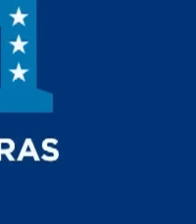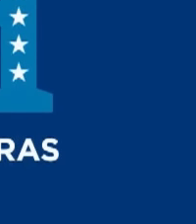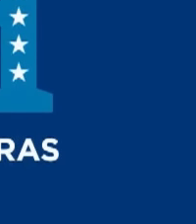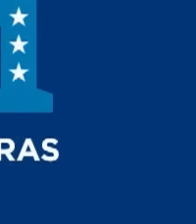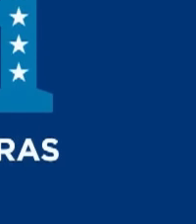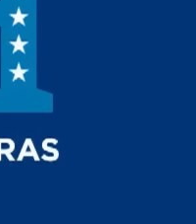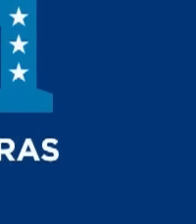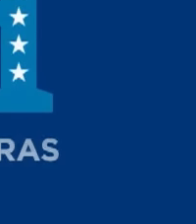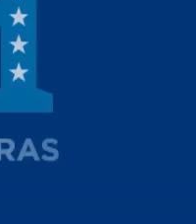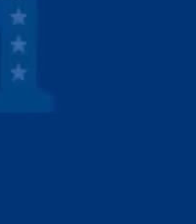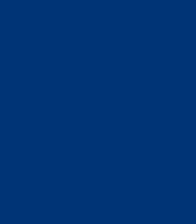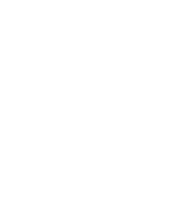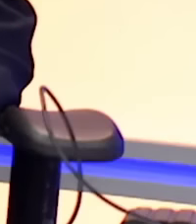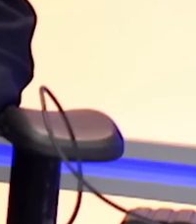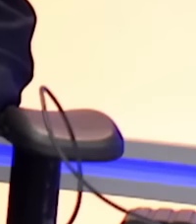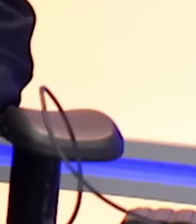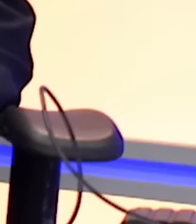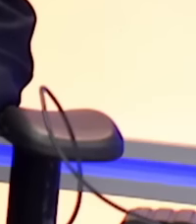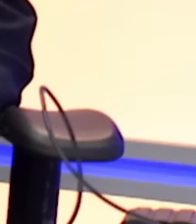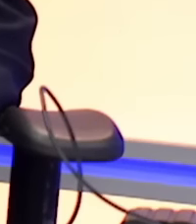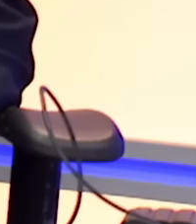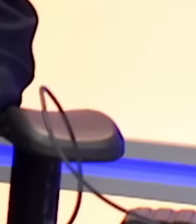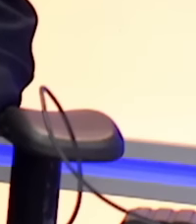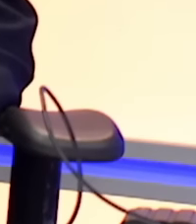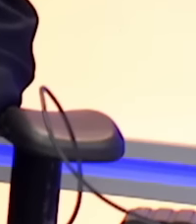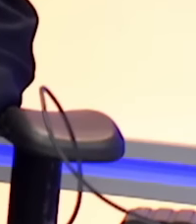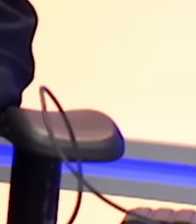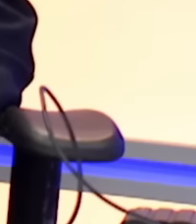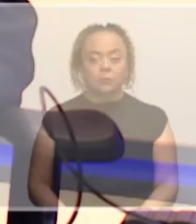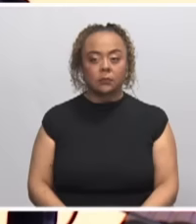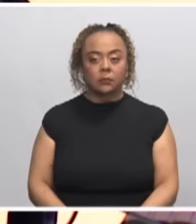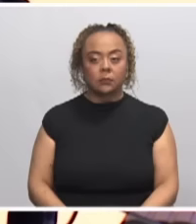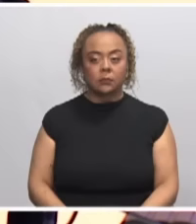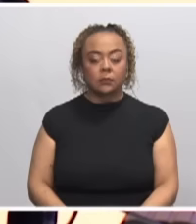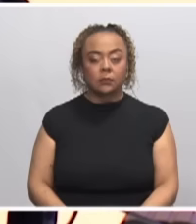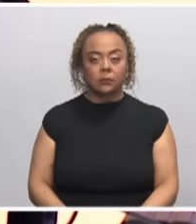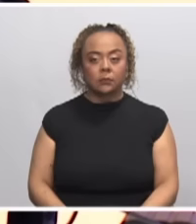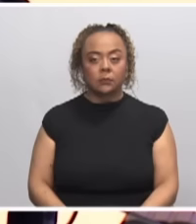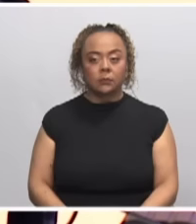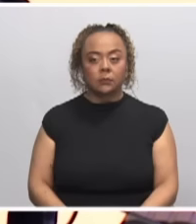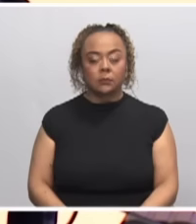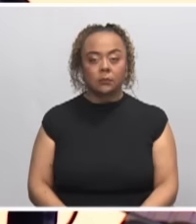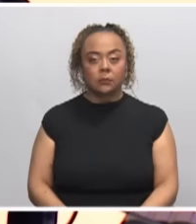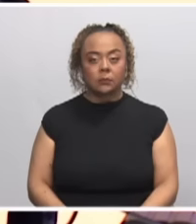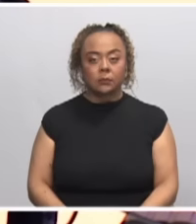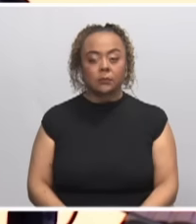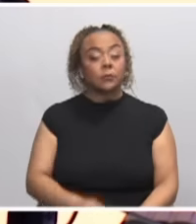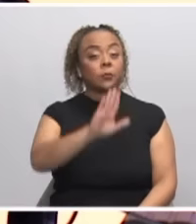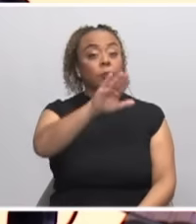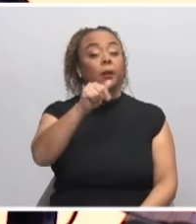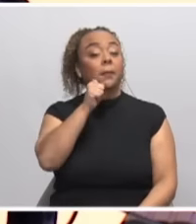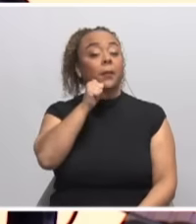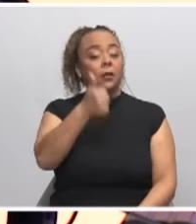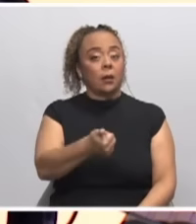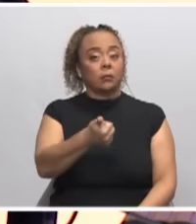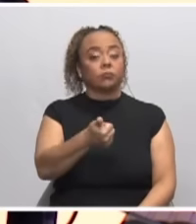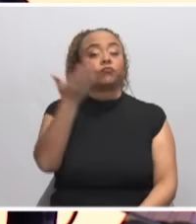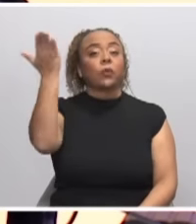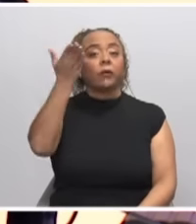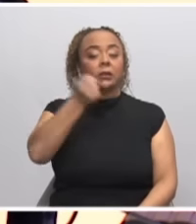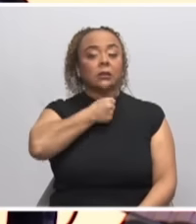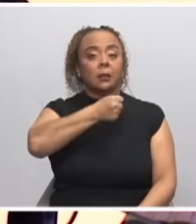de la selección mayor de Costa Rica eh Por cierto el día de mañana será la